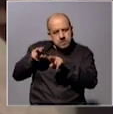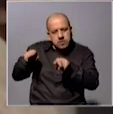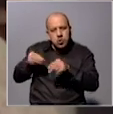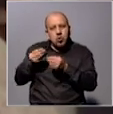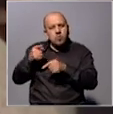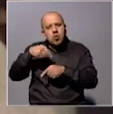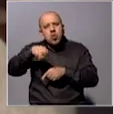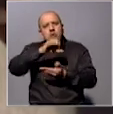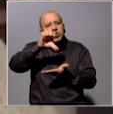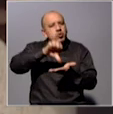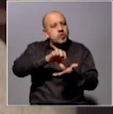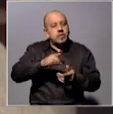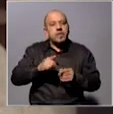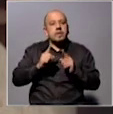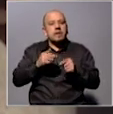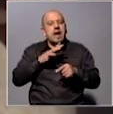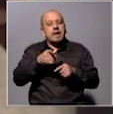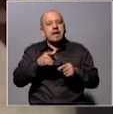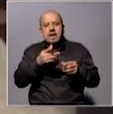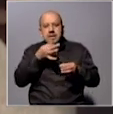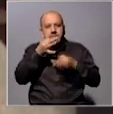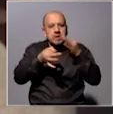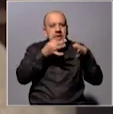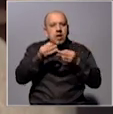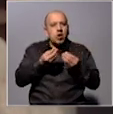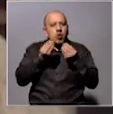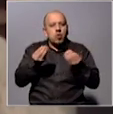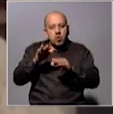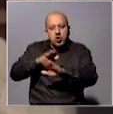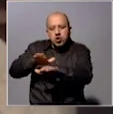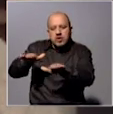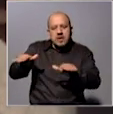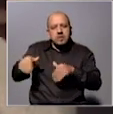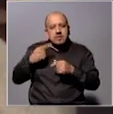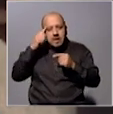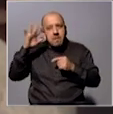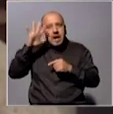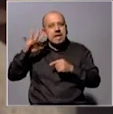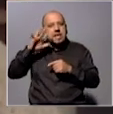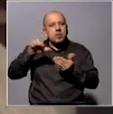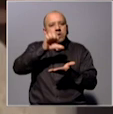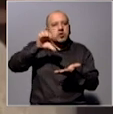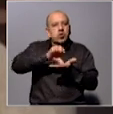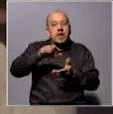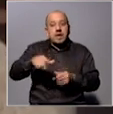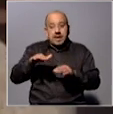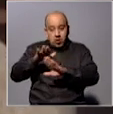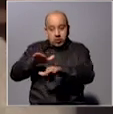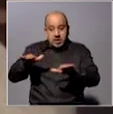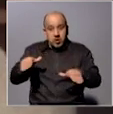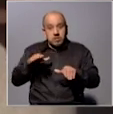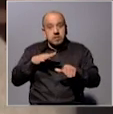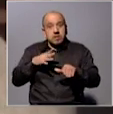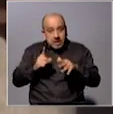ciudad. Él ha hecho una descripción de cómo los niños se imaginan una ciudad en la cual los niños estén incluidos.